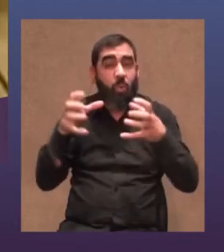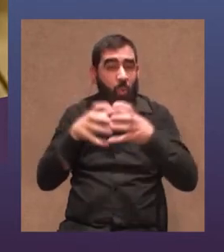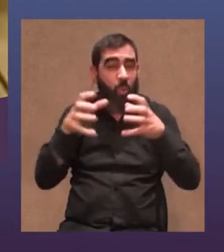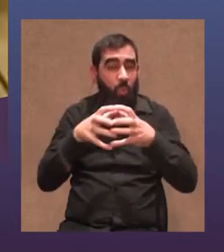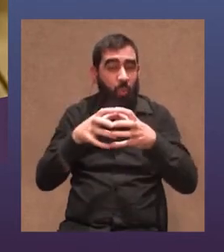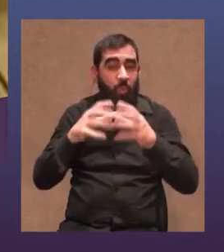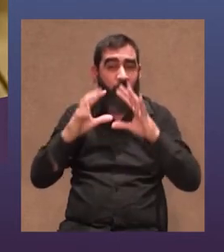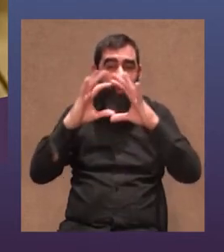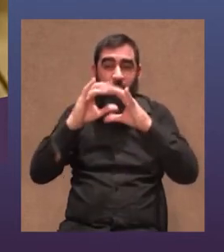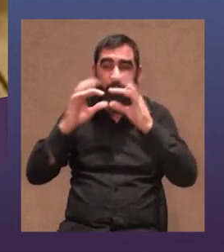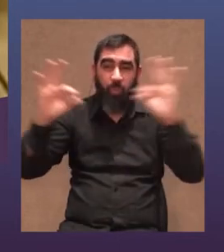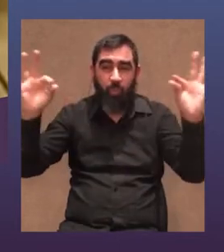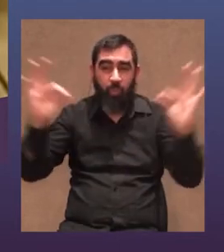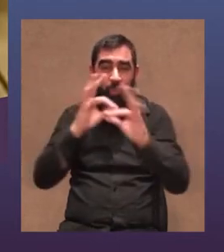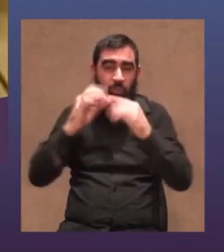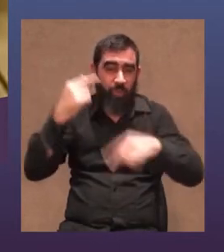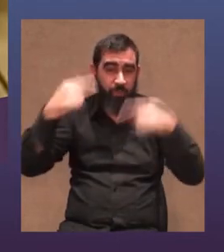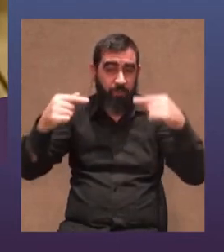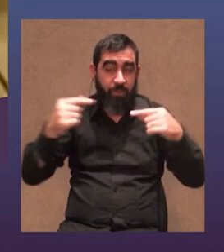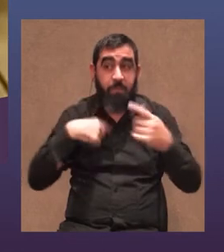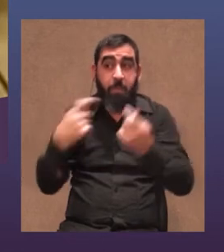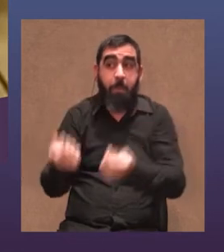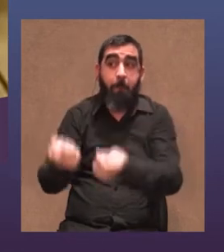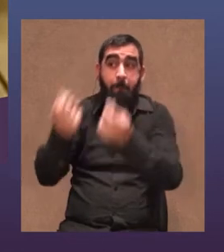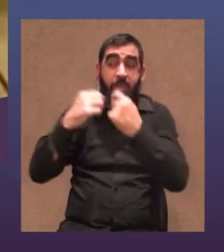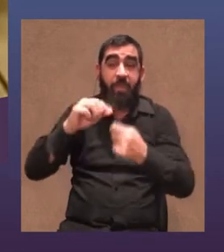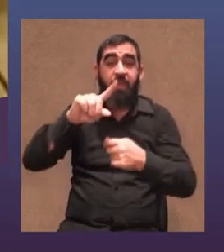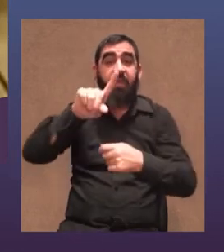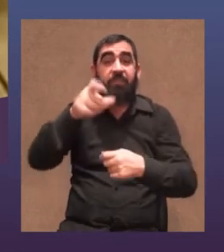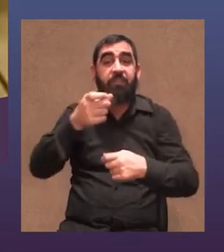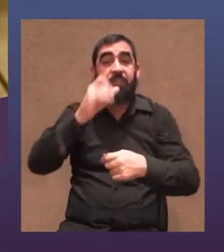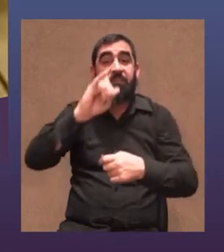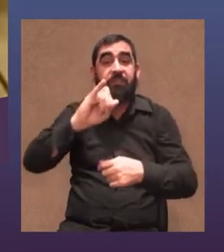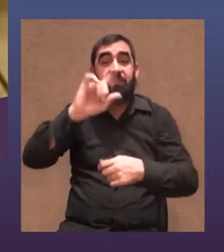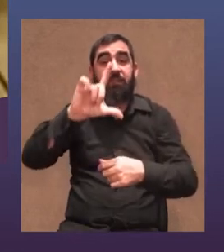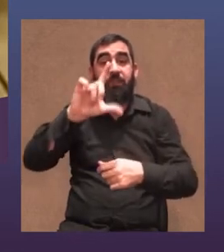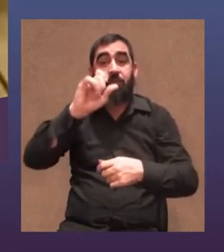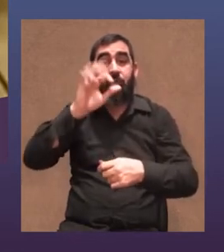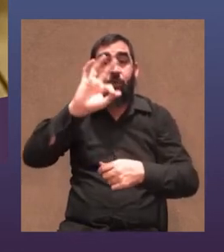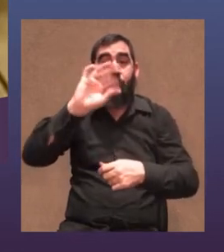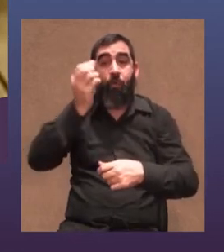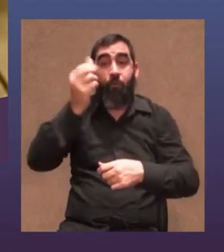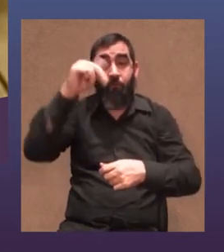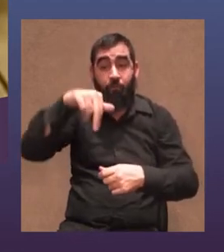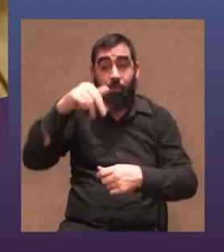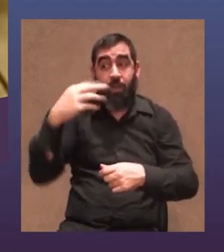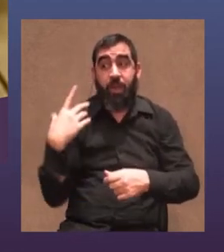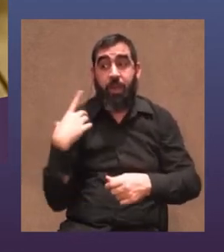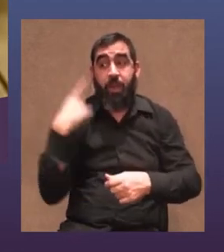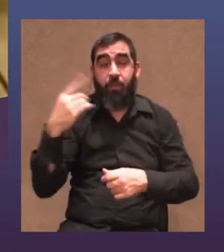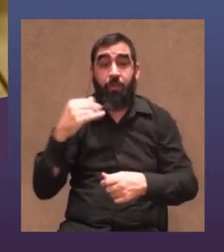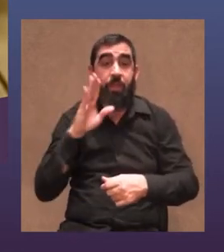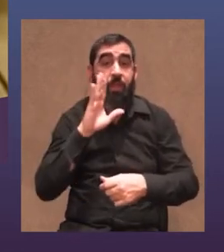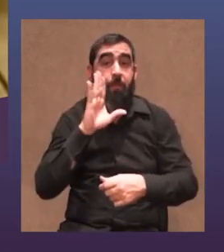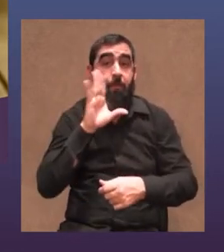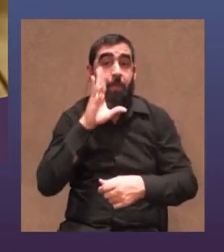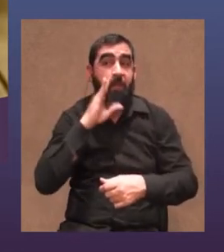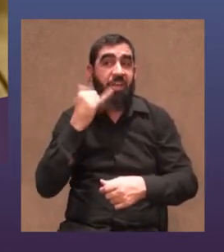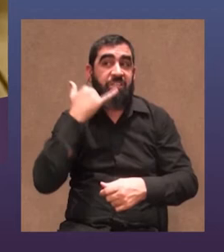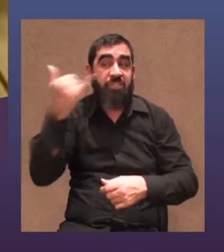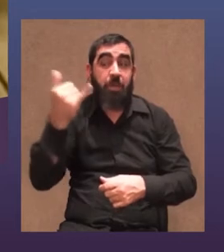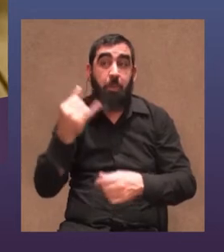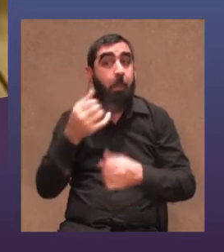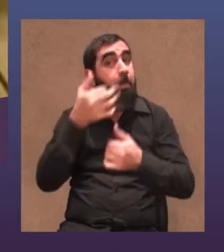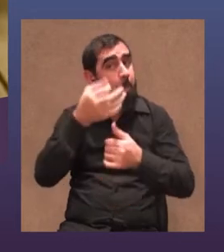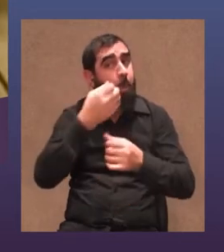de instrumentos de percusión y a mí me dieron el xilofón. Y la directora la llamó a mi mamá, dijo, esta niña tiene muy buen oído,